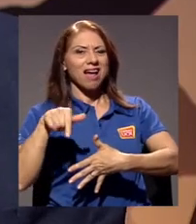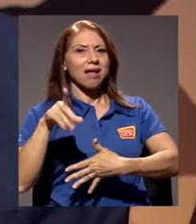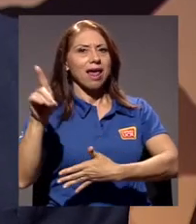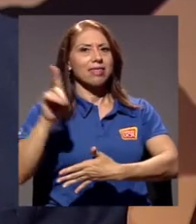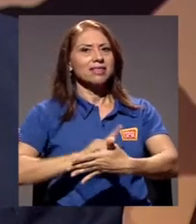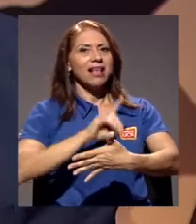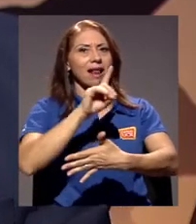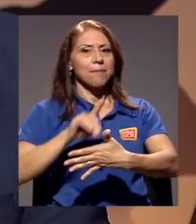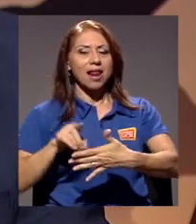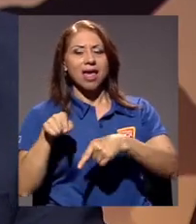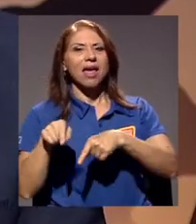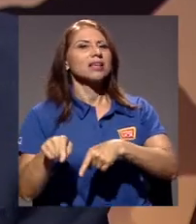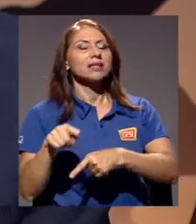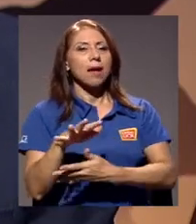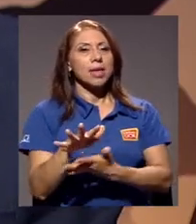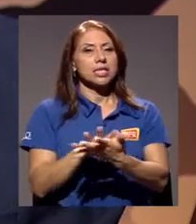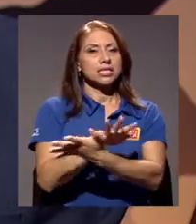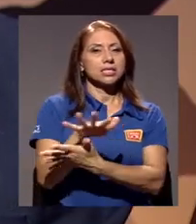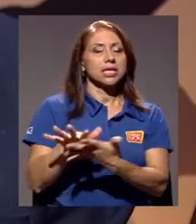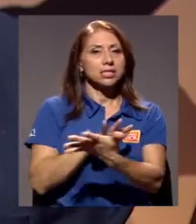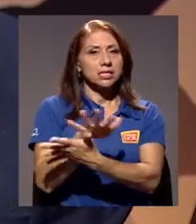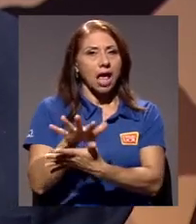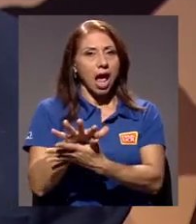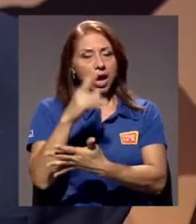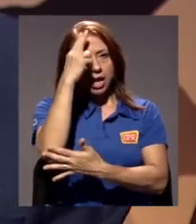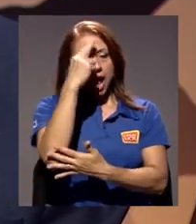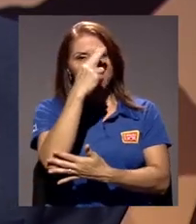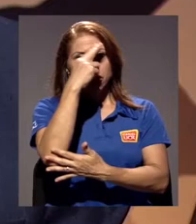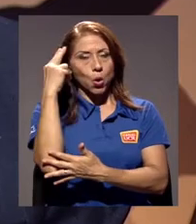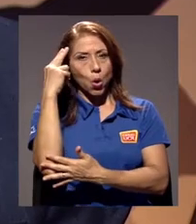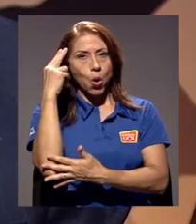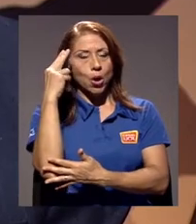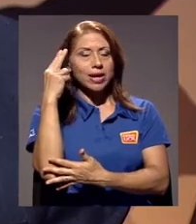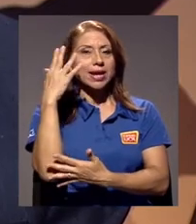mestiza católica i